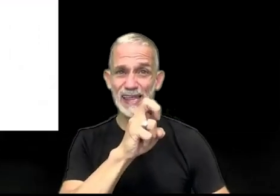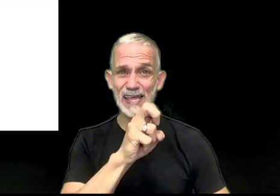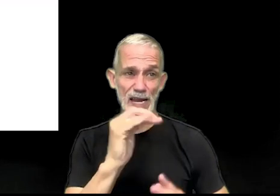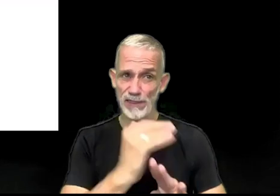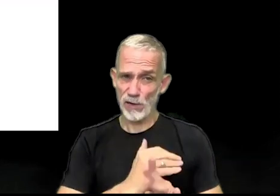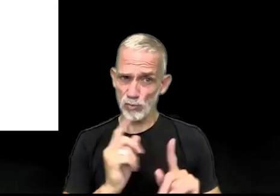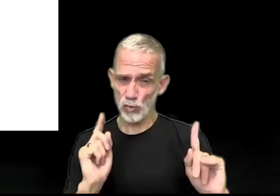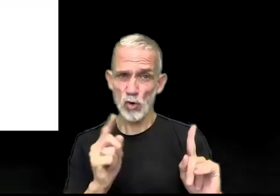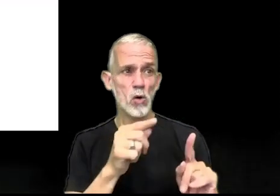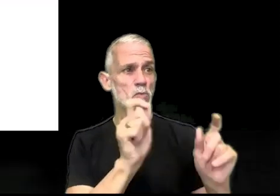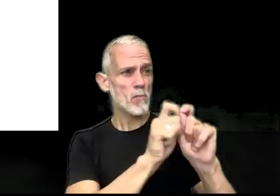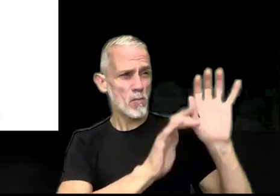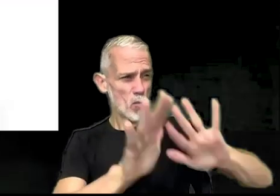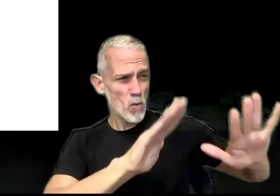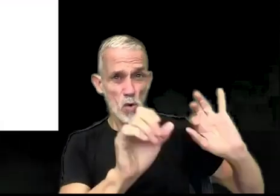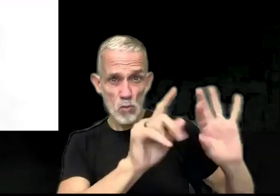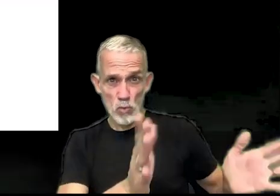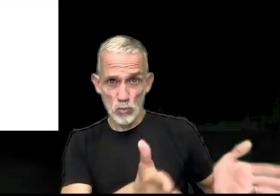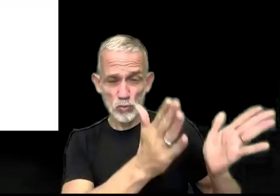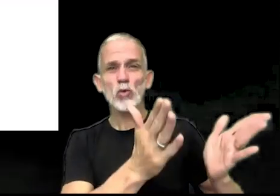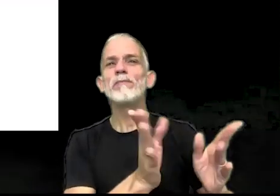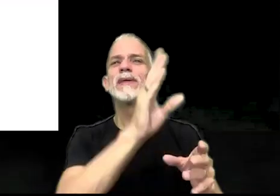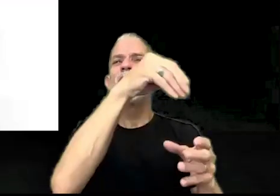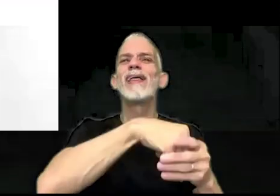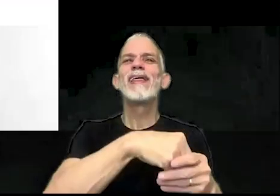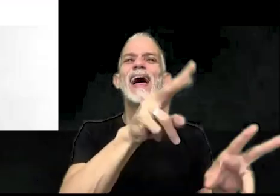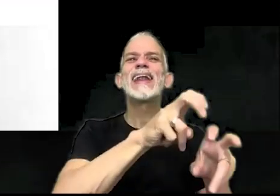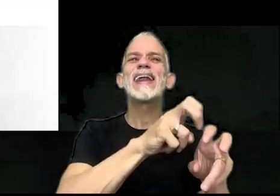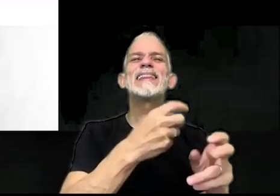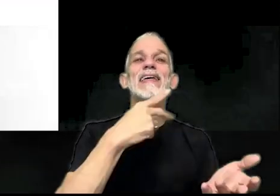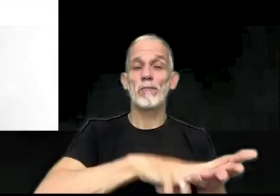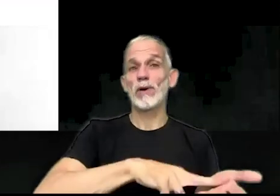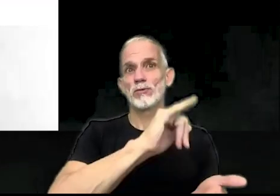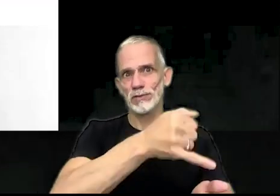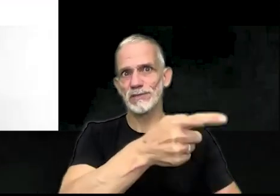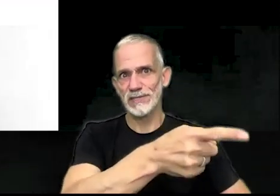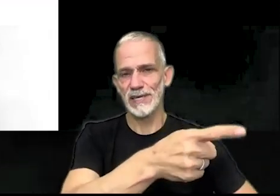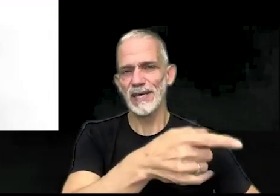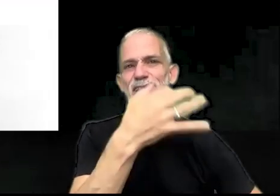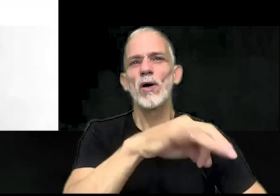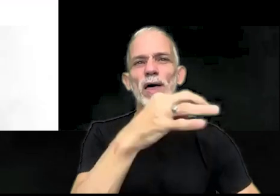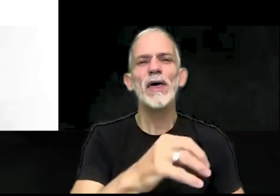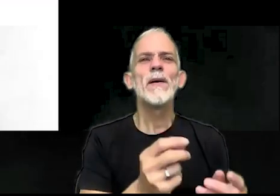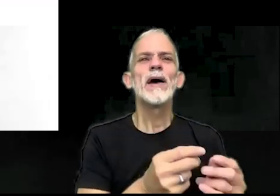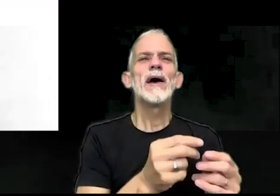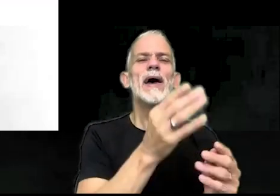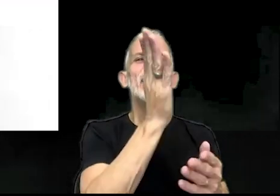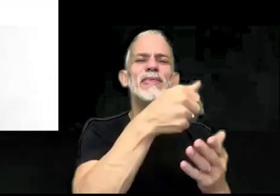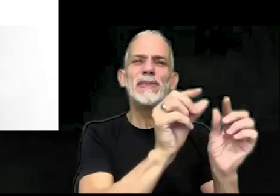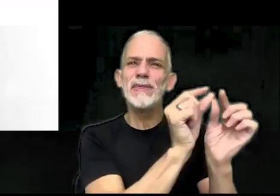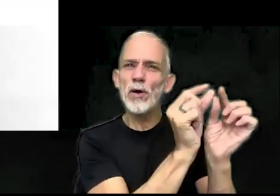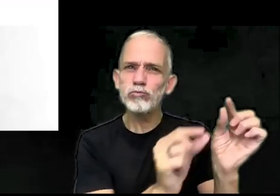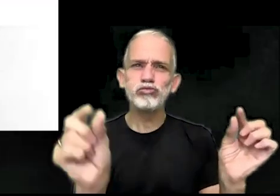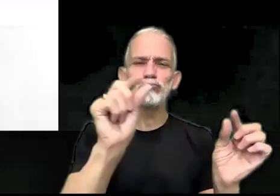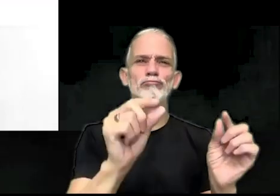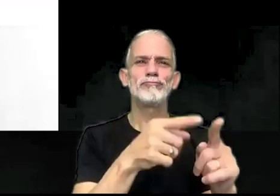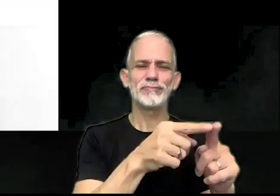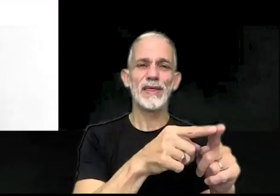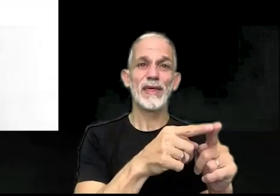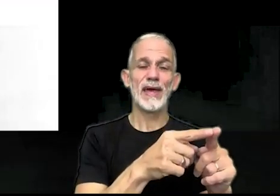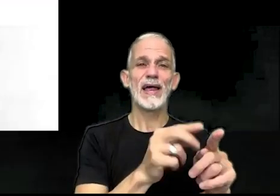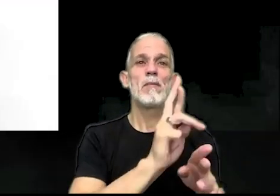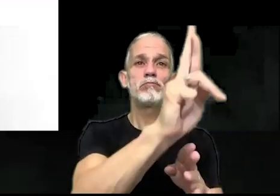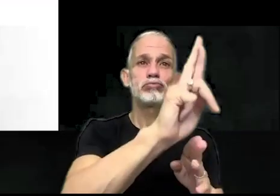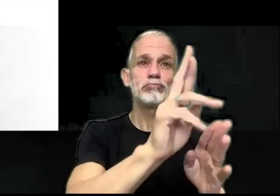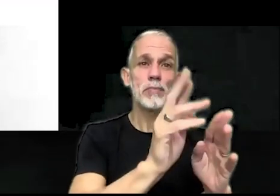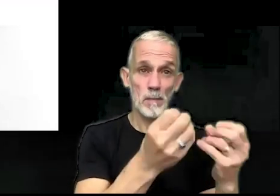alquiler, esa mejora forma parte de la renta gravada que se tiene que prorratear desde la